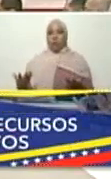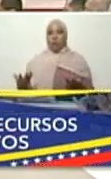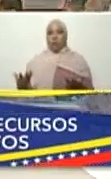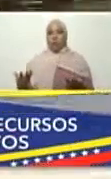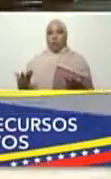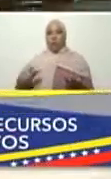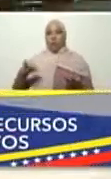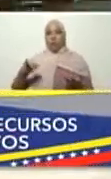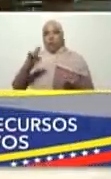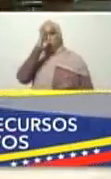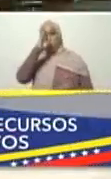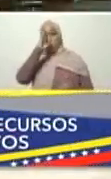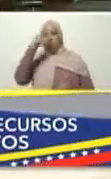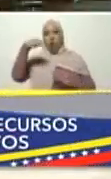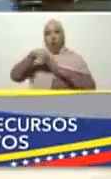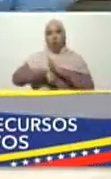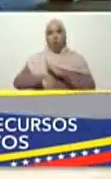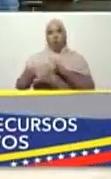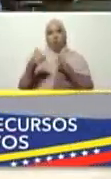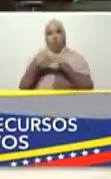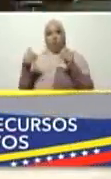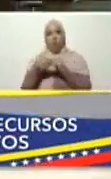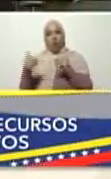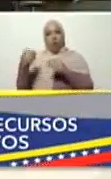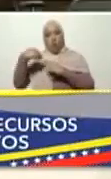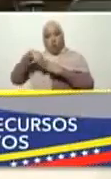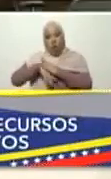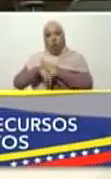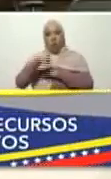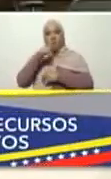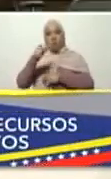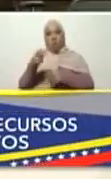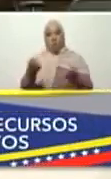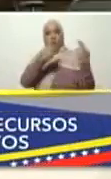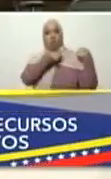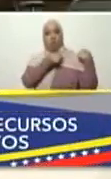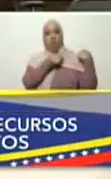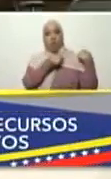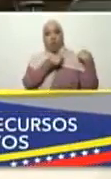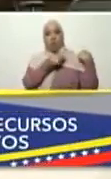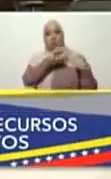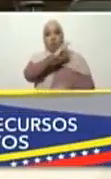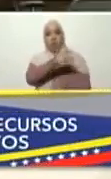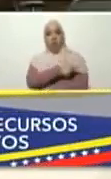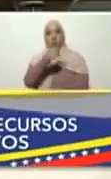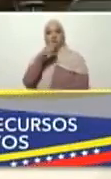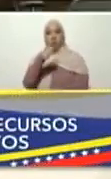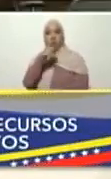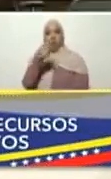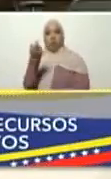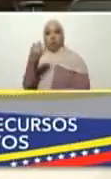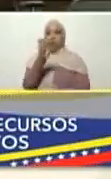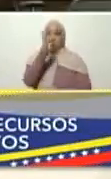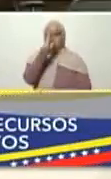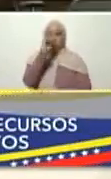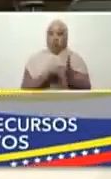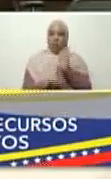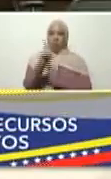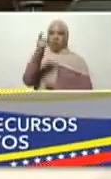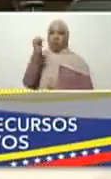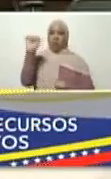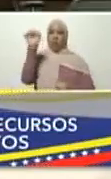tener un poderoso fondo, Arriaza? Esa es tu responsabilidad. ¿Cuándo vamos a tener un poderoso fondo de financiamiento al desarrollo del